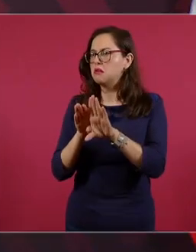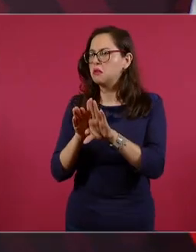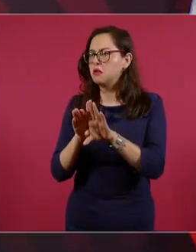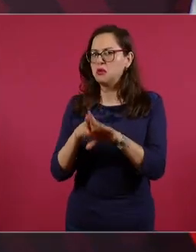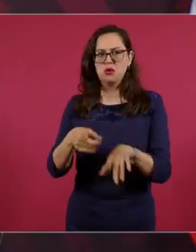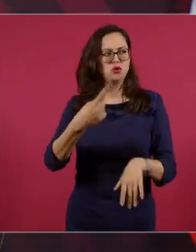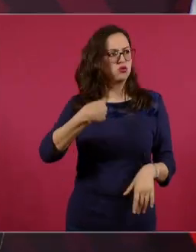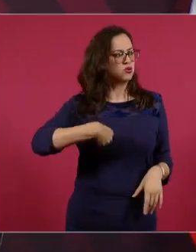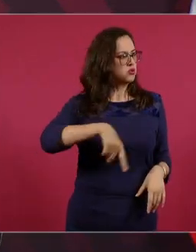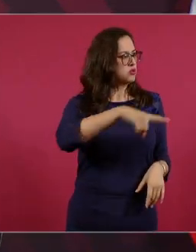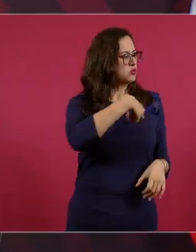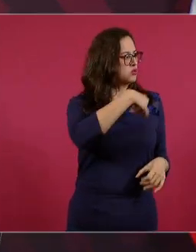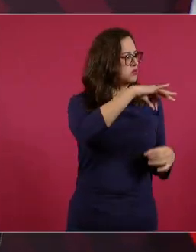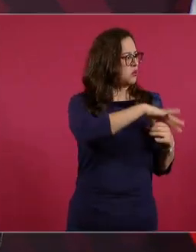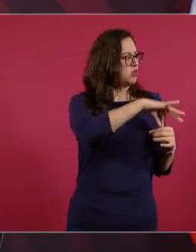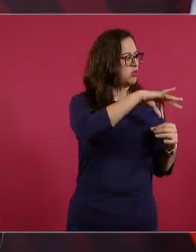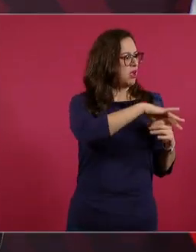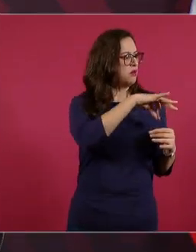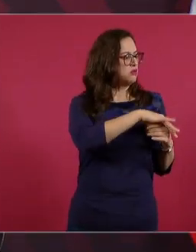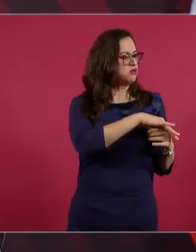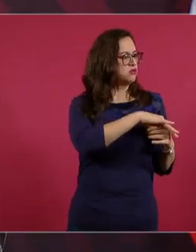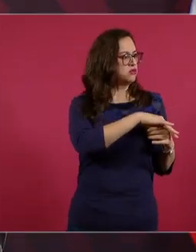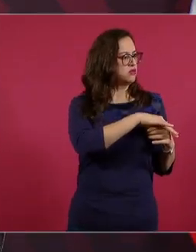íbamos a votar